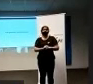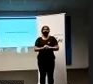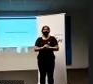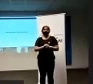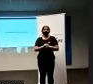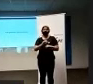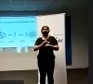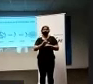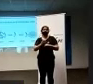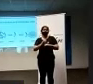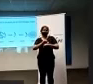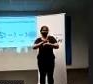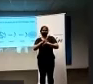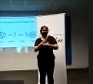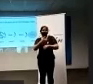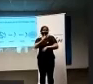Siguiente.